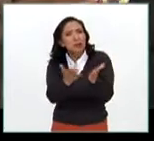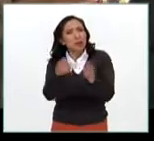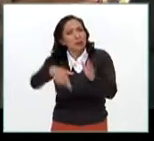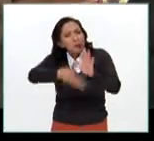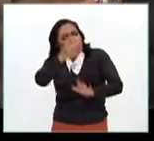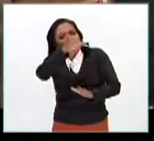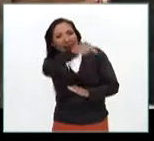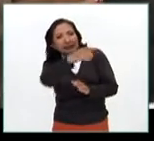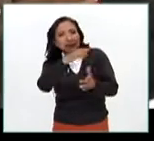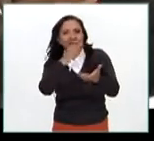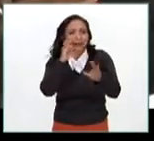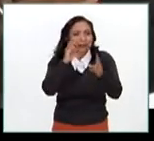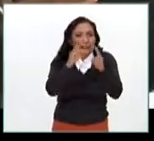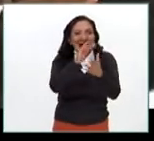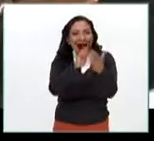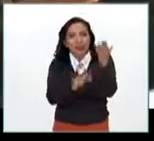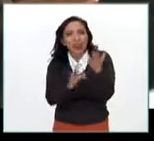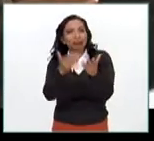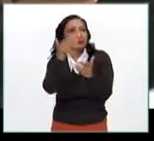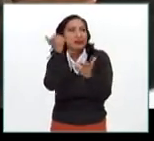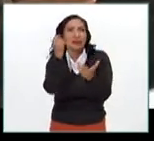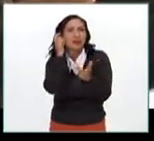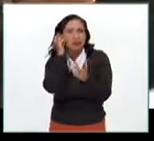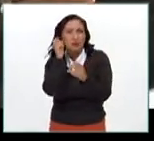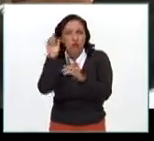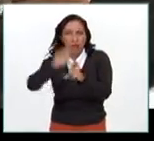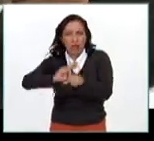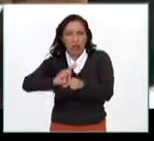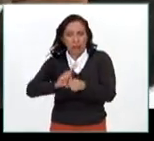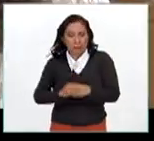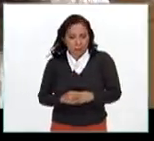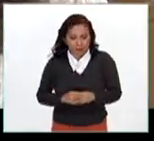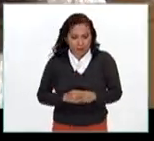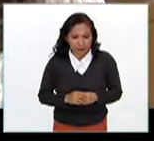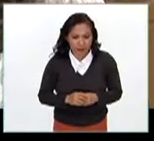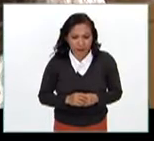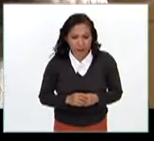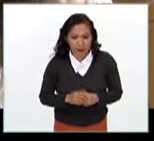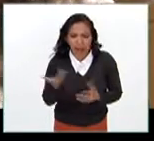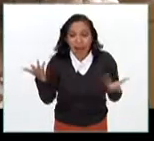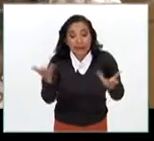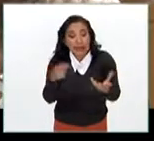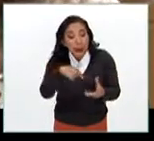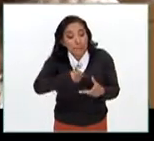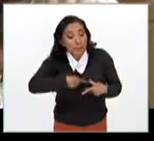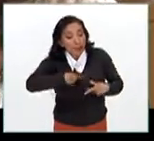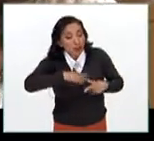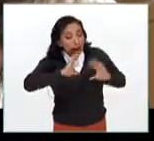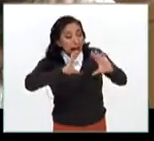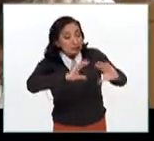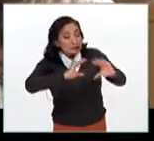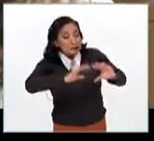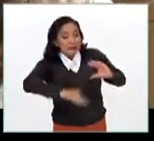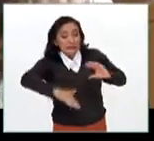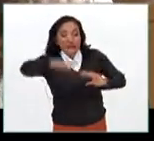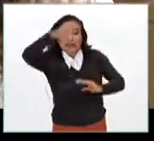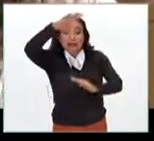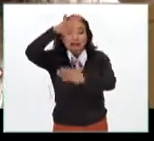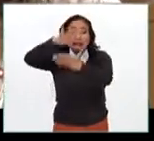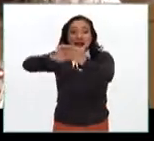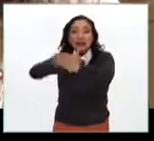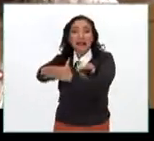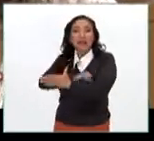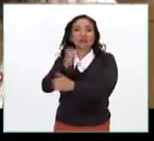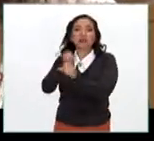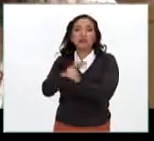¿no? Crear, no sé dónde escuchaba el otro día, que crear lectores adultos es